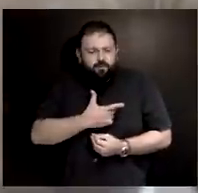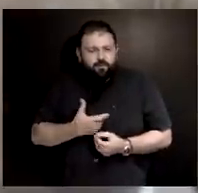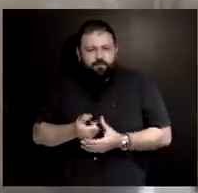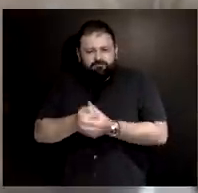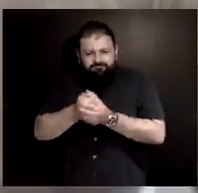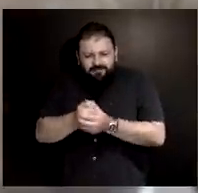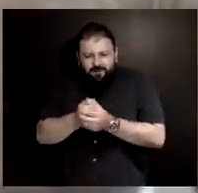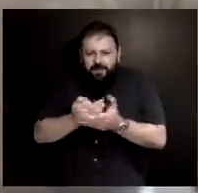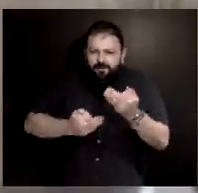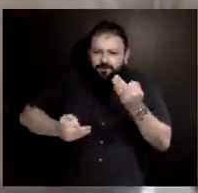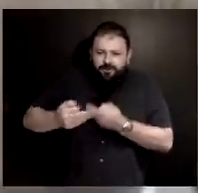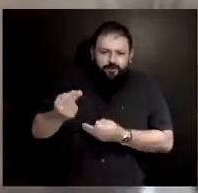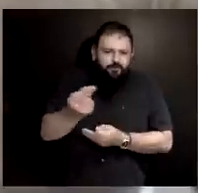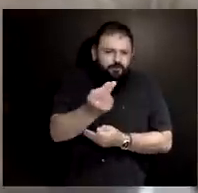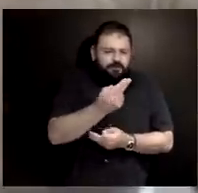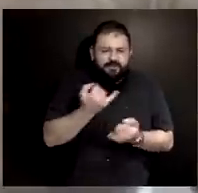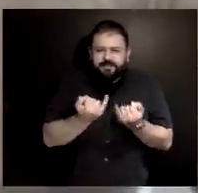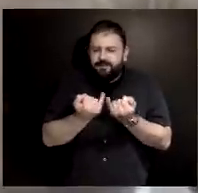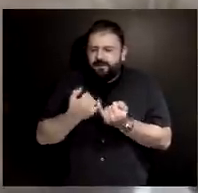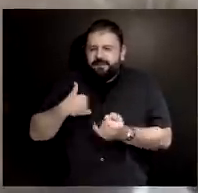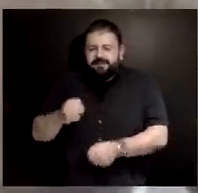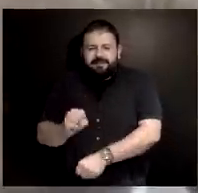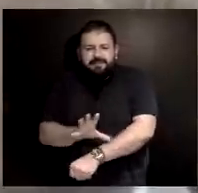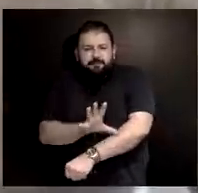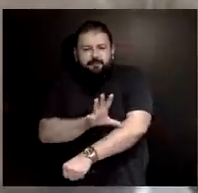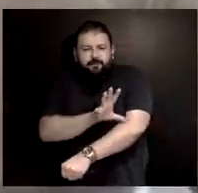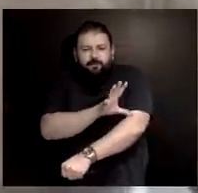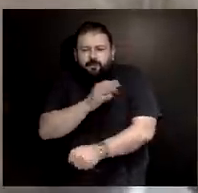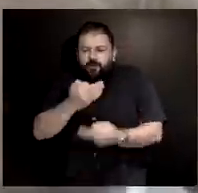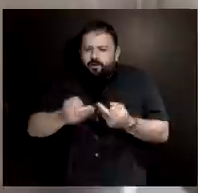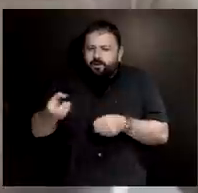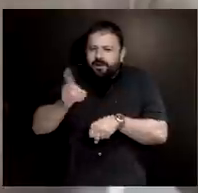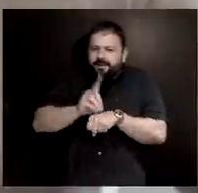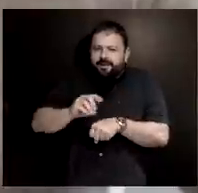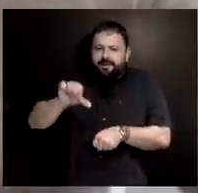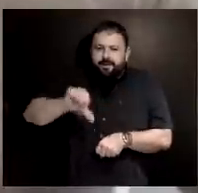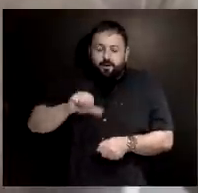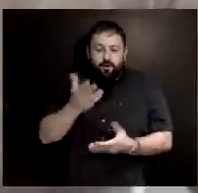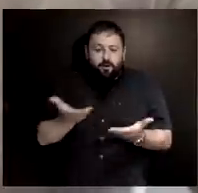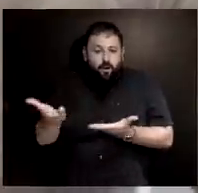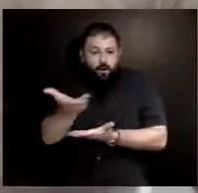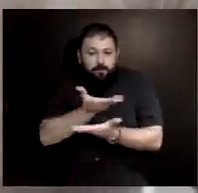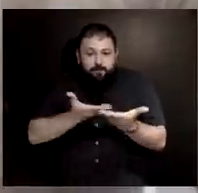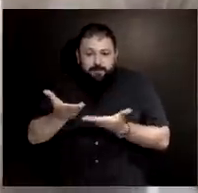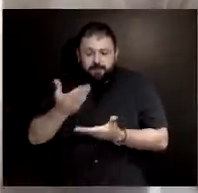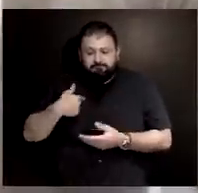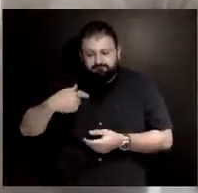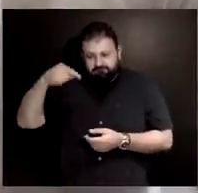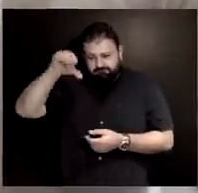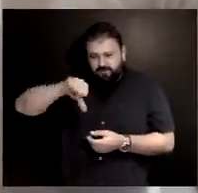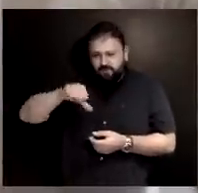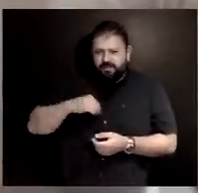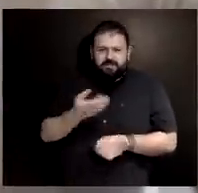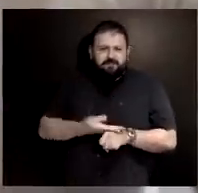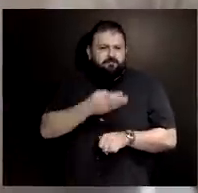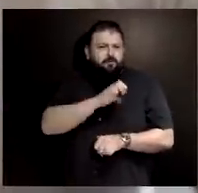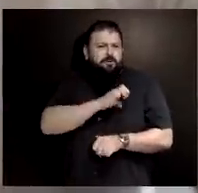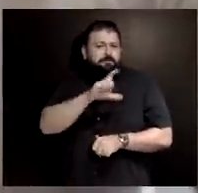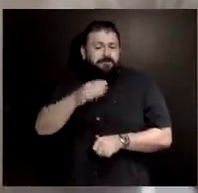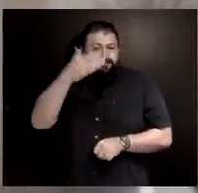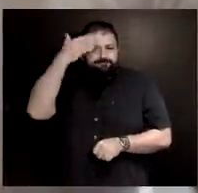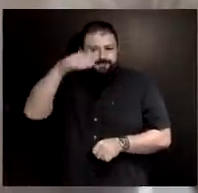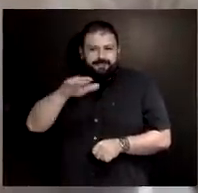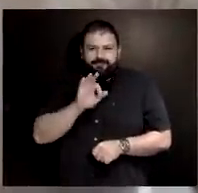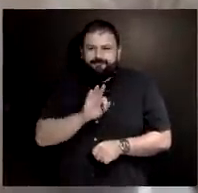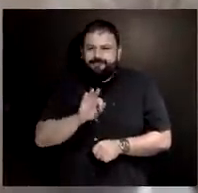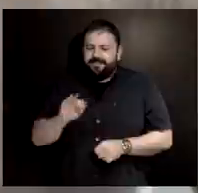muy emocionados de poderles compartir lo que les tenemos que compartir el día de hoy, pero sobre todo creo que es muy especial estas fechas en las